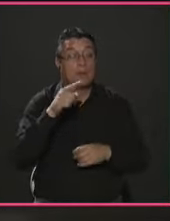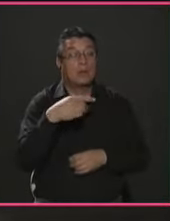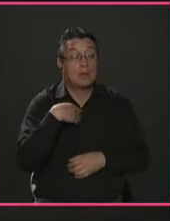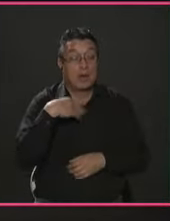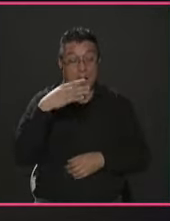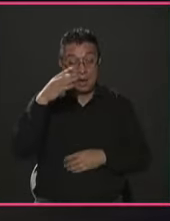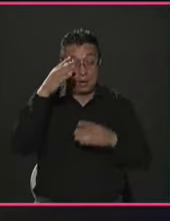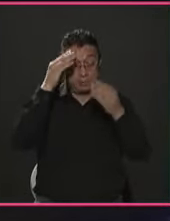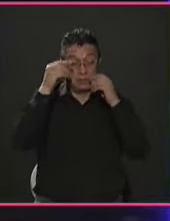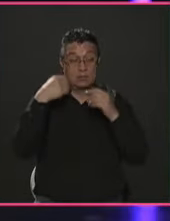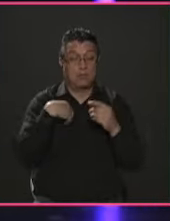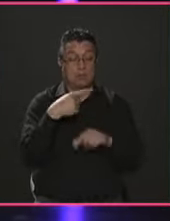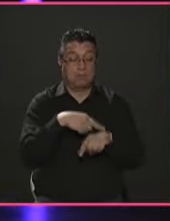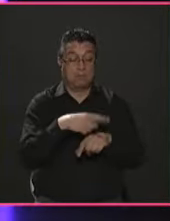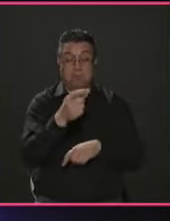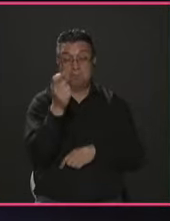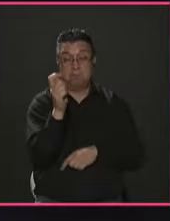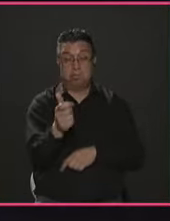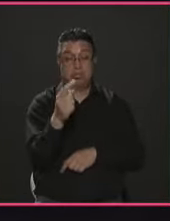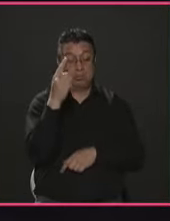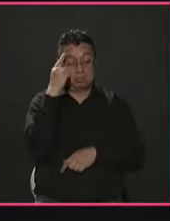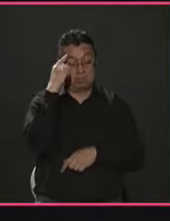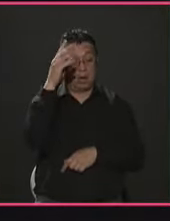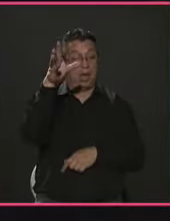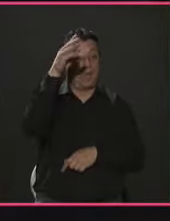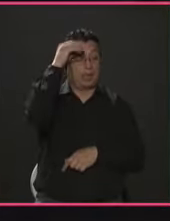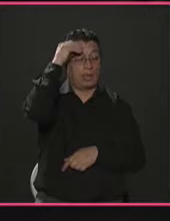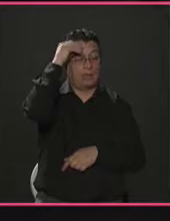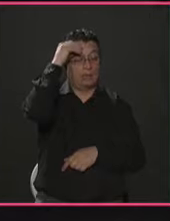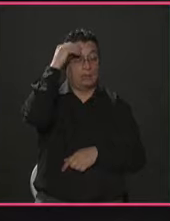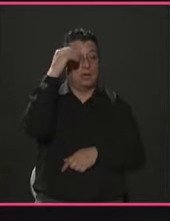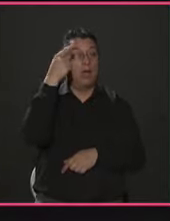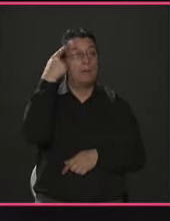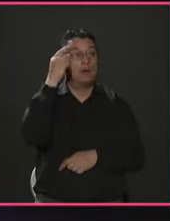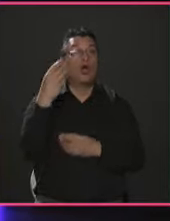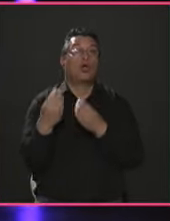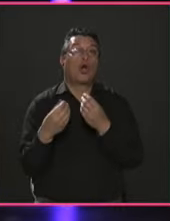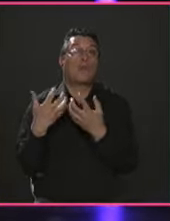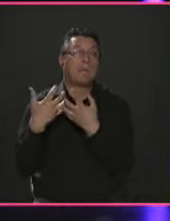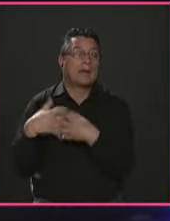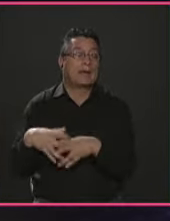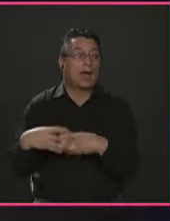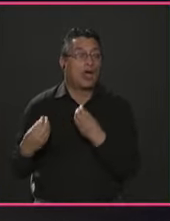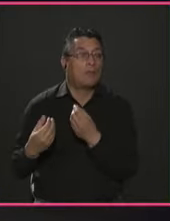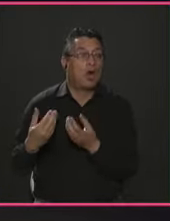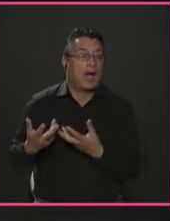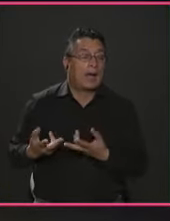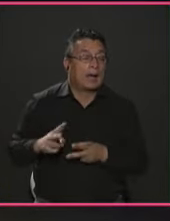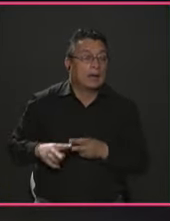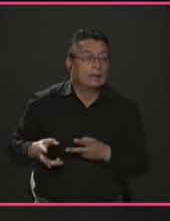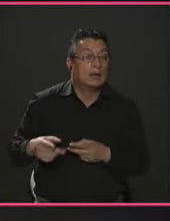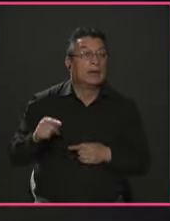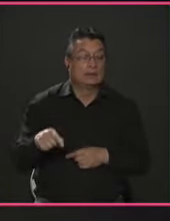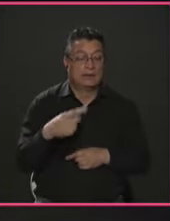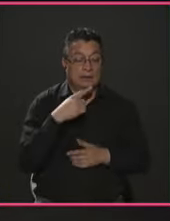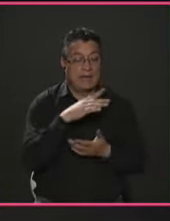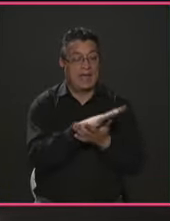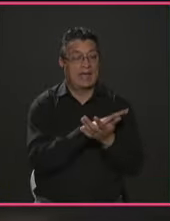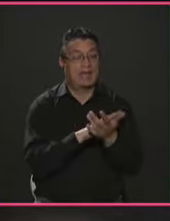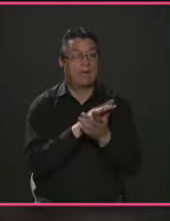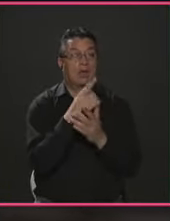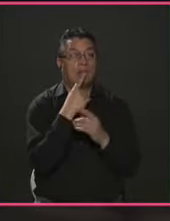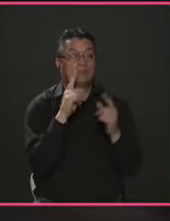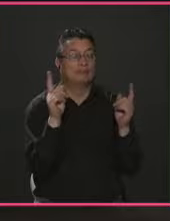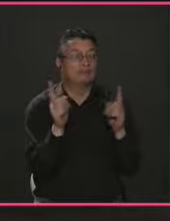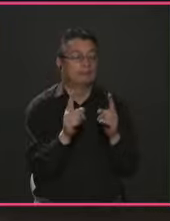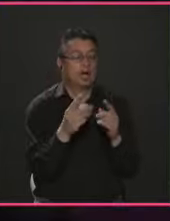experiencia en milésima de segundo son capac de entenderla El problema como lo hace la máquina entonces para eso quería poner Este ejemplo muy rápido que es básicamente Cómo